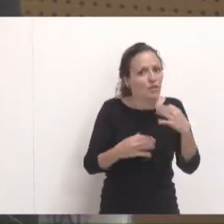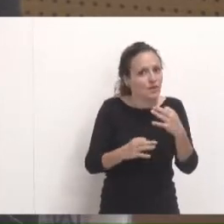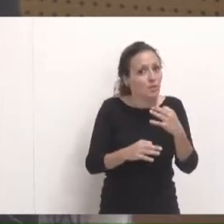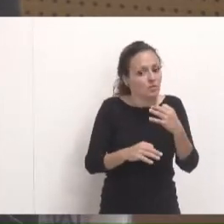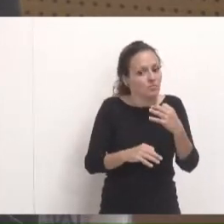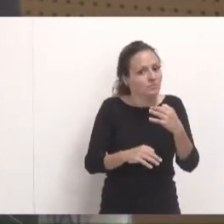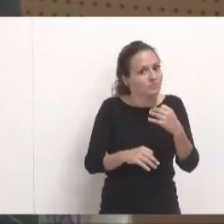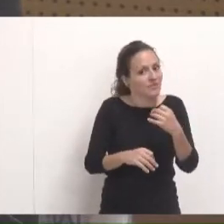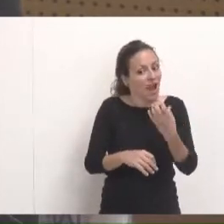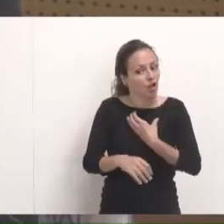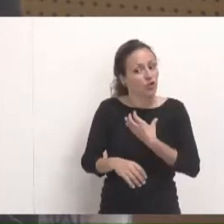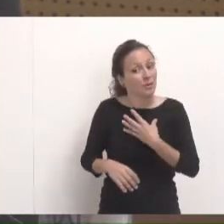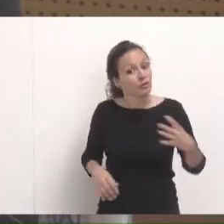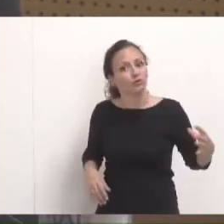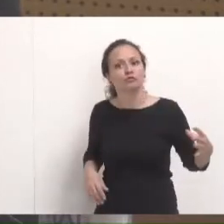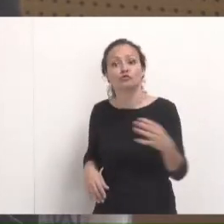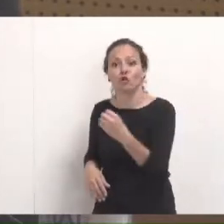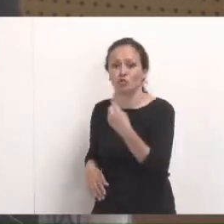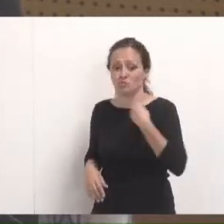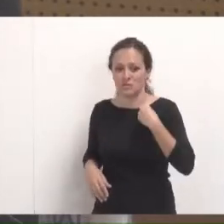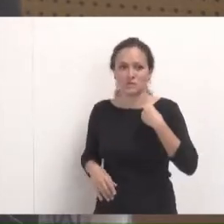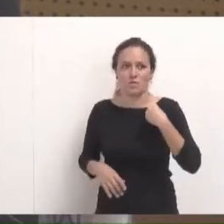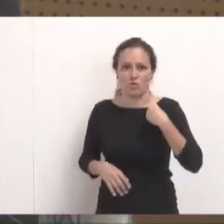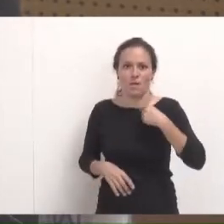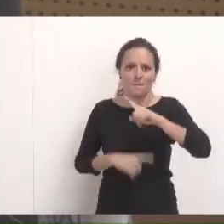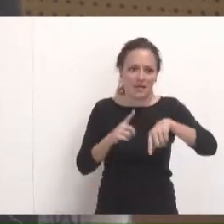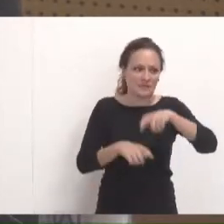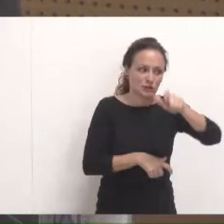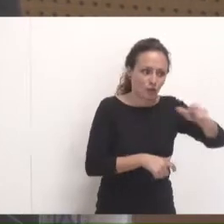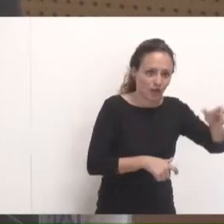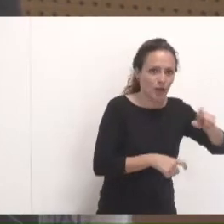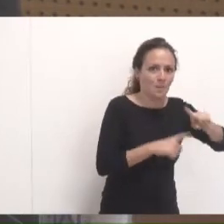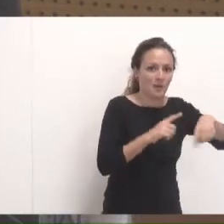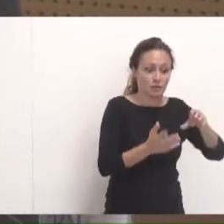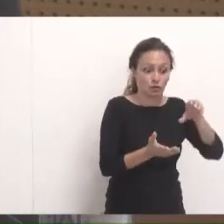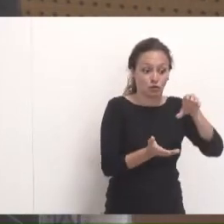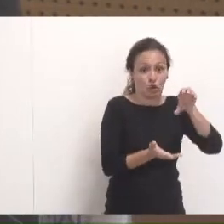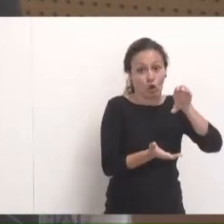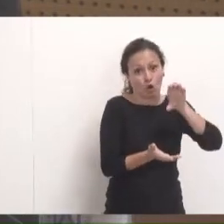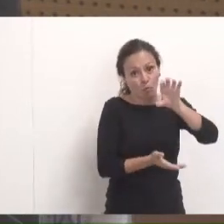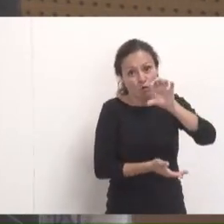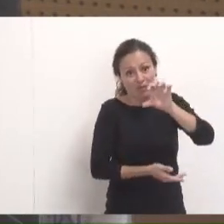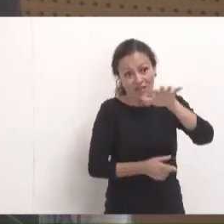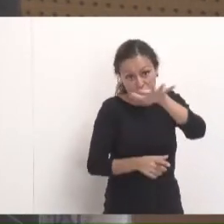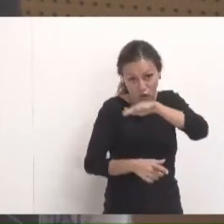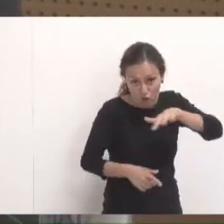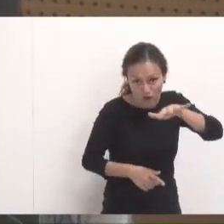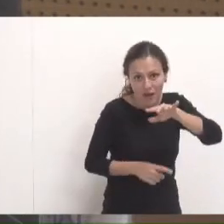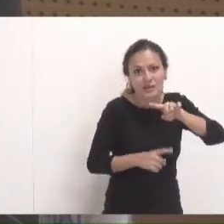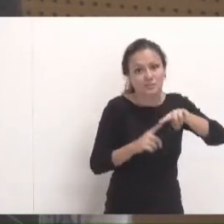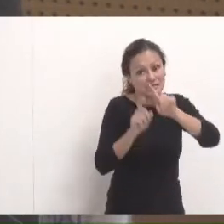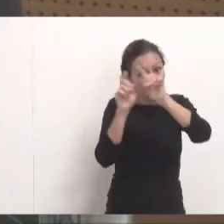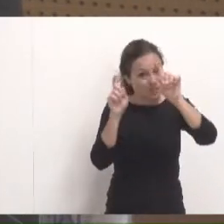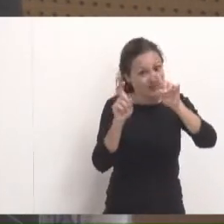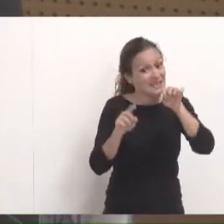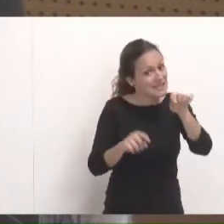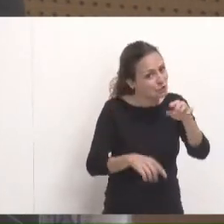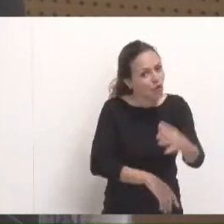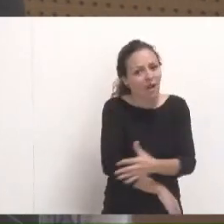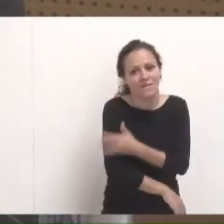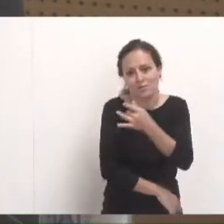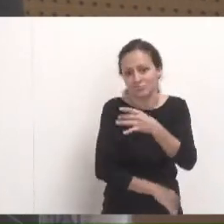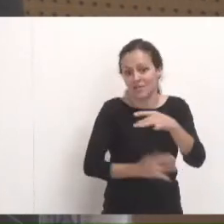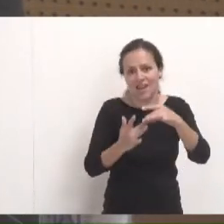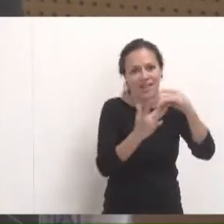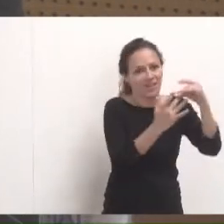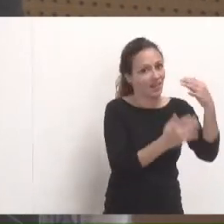relojes de los ayuntamientos, de la ciudadanía, de las comunidades locales, de las empresas, y ahí le corresponde un papel fundamental de liderazgo al Cabildo. Como estamos de nuevo al